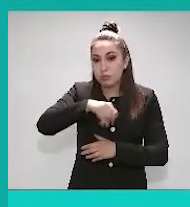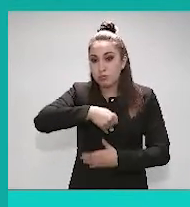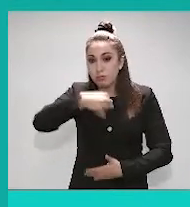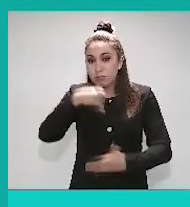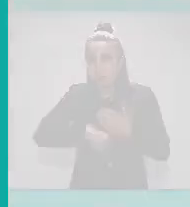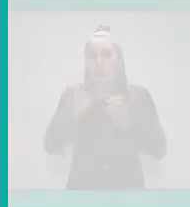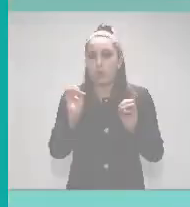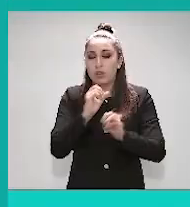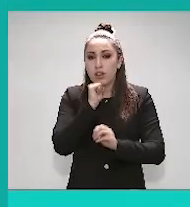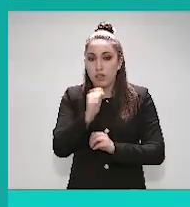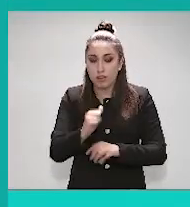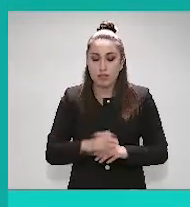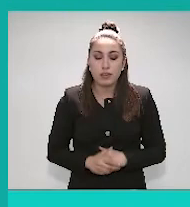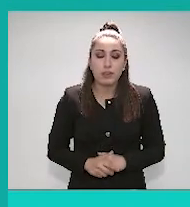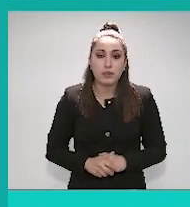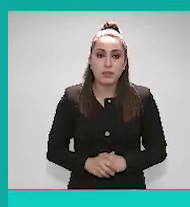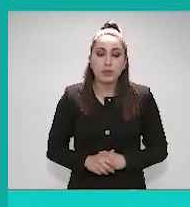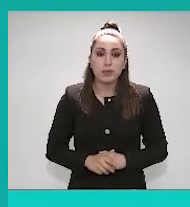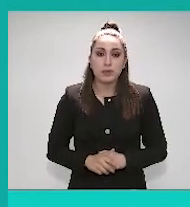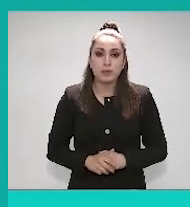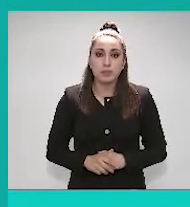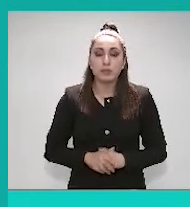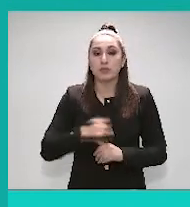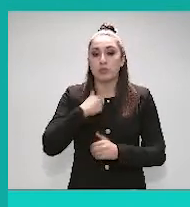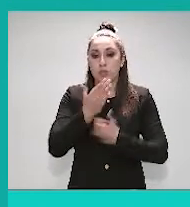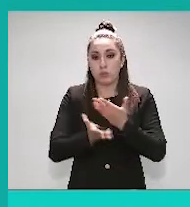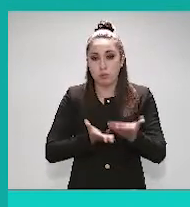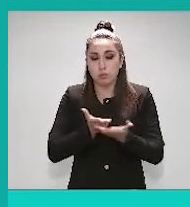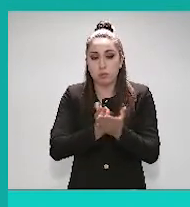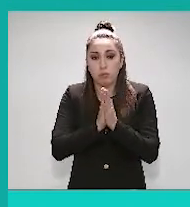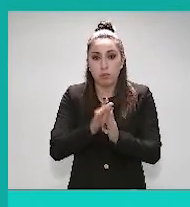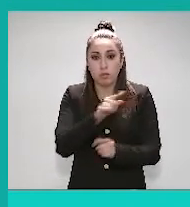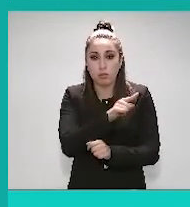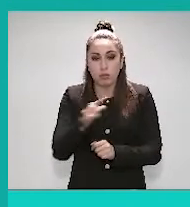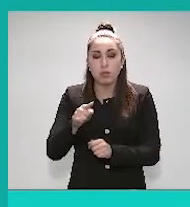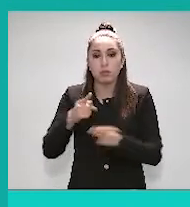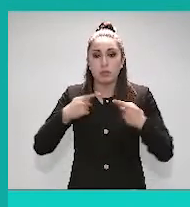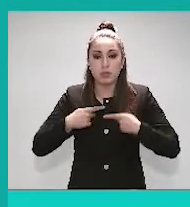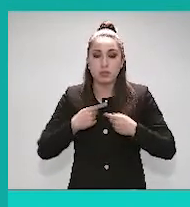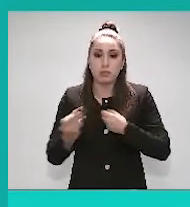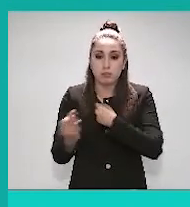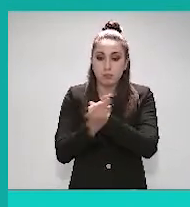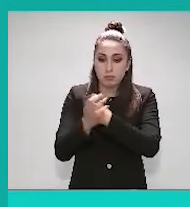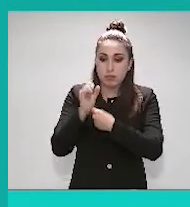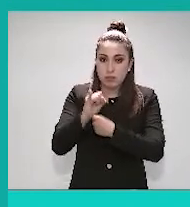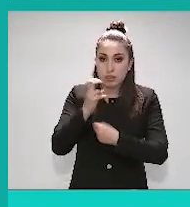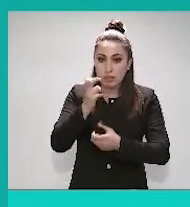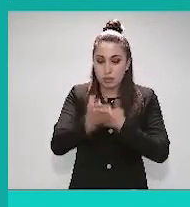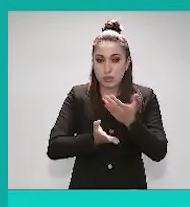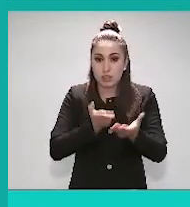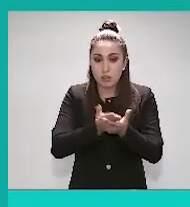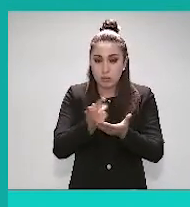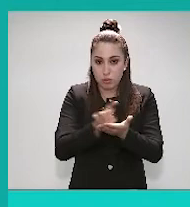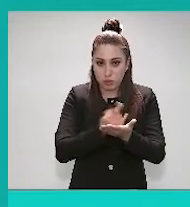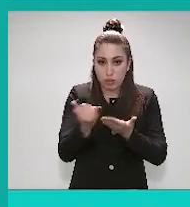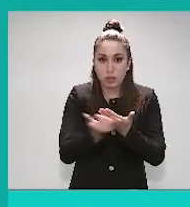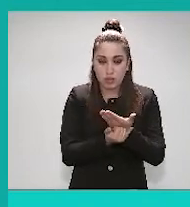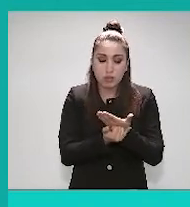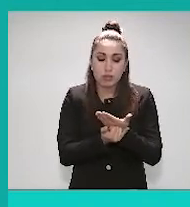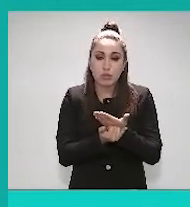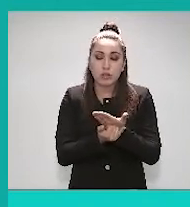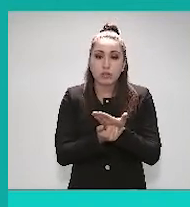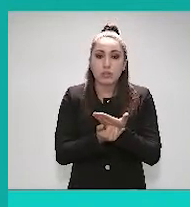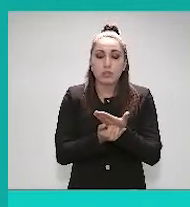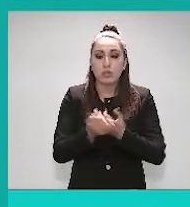exhaustiva por lo anterior les propongo que me acompañen con su voto a favor del sentido de este proyecto toda vez